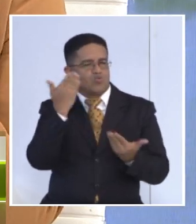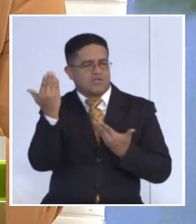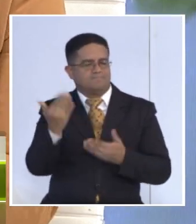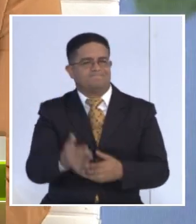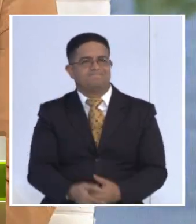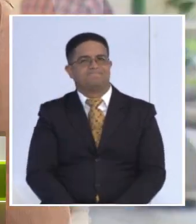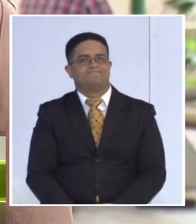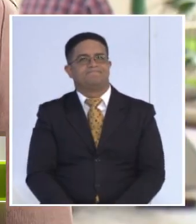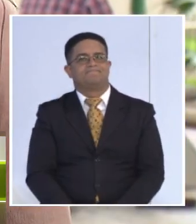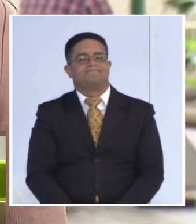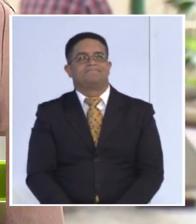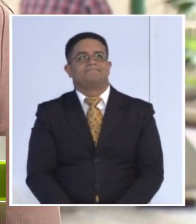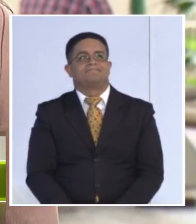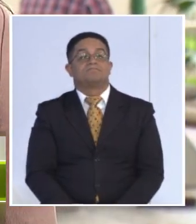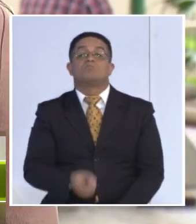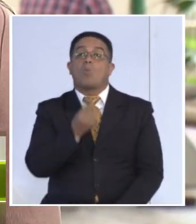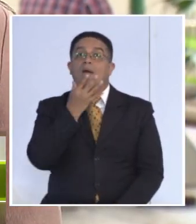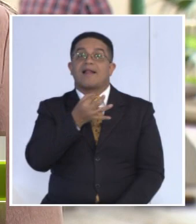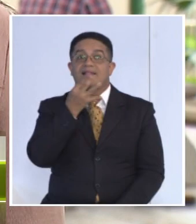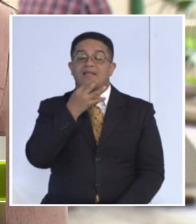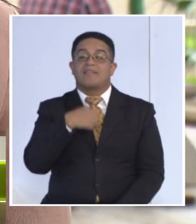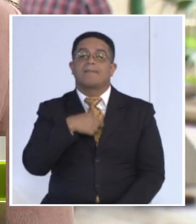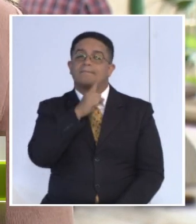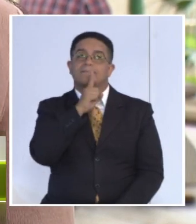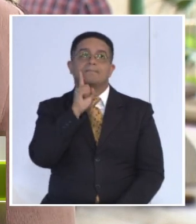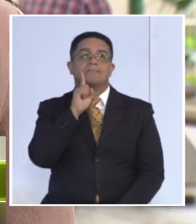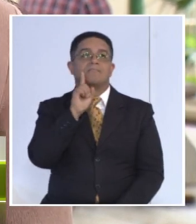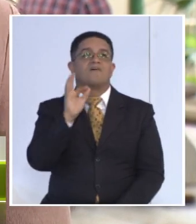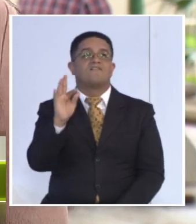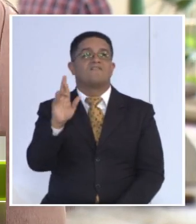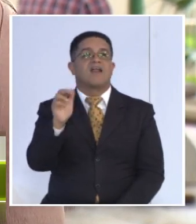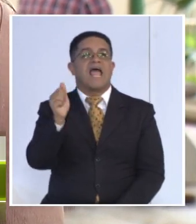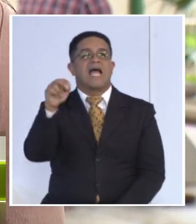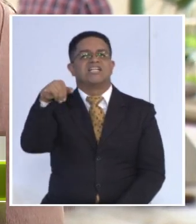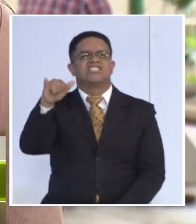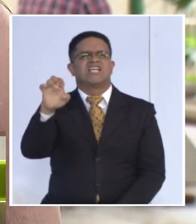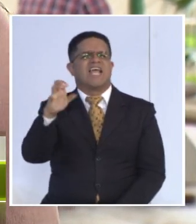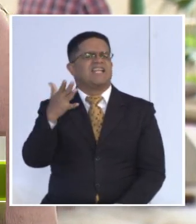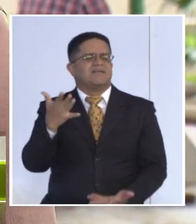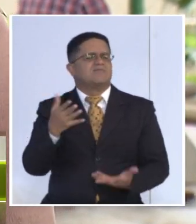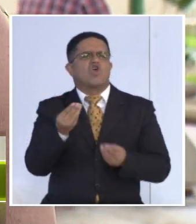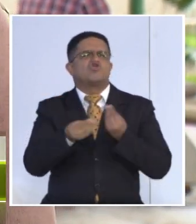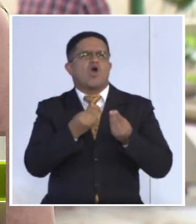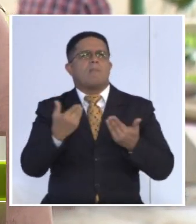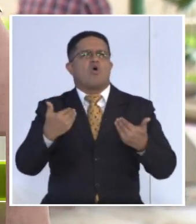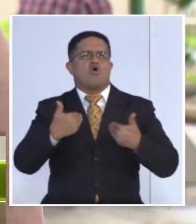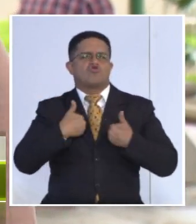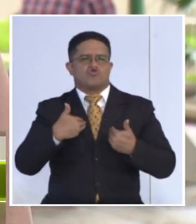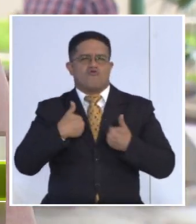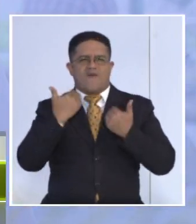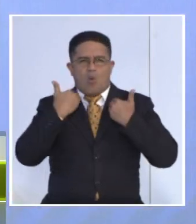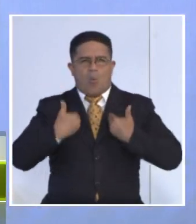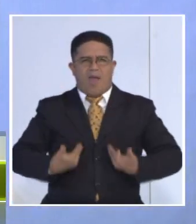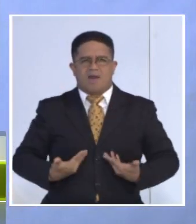responda. Buenas tardes, mi nombre es Frangeli Silva y quisiera saber qué parte del cuerpo afecta a la fibrosis